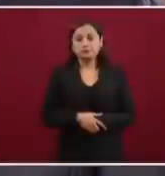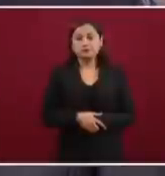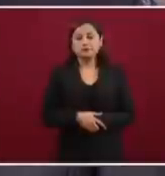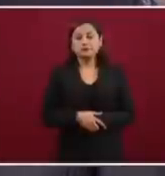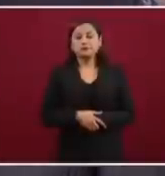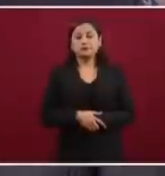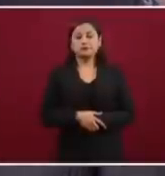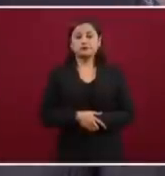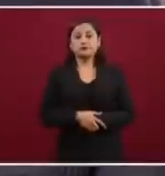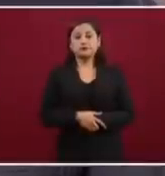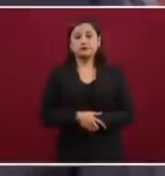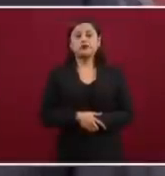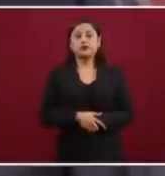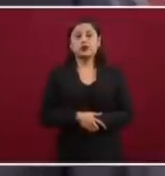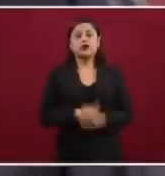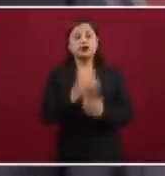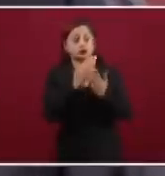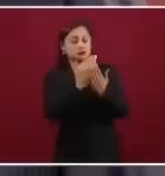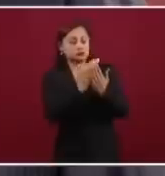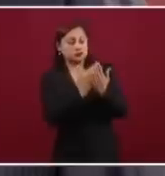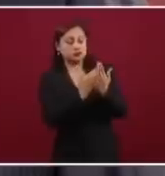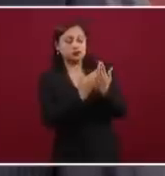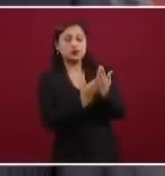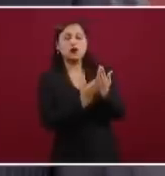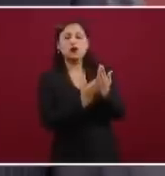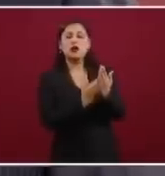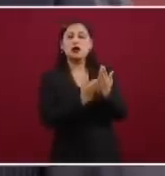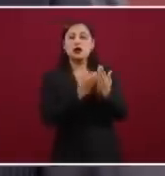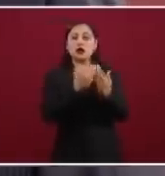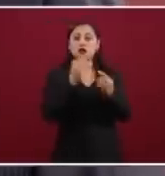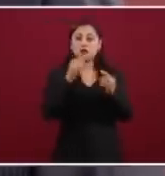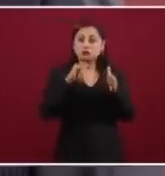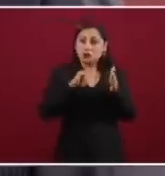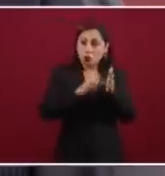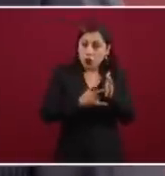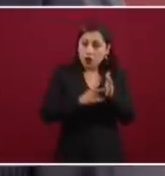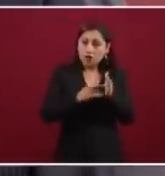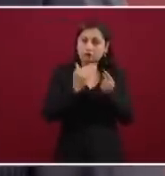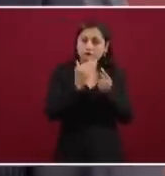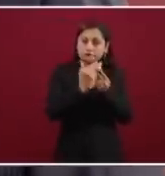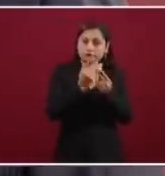tiempo cronológico, cuándo empezaron las acciones,